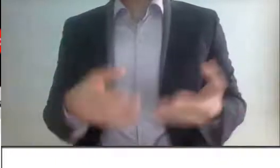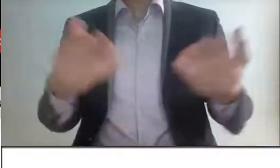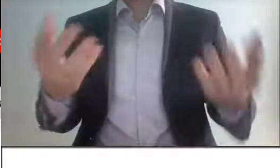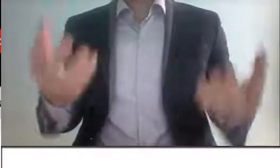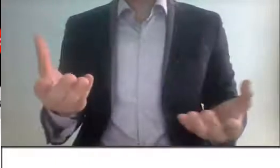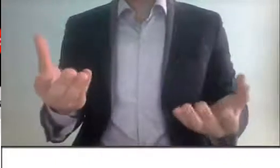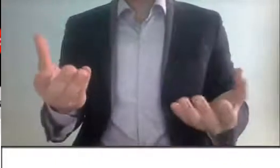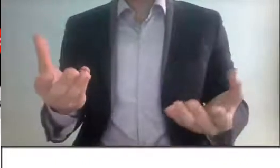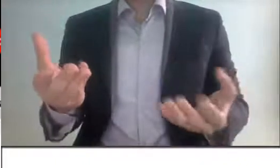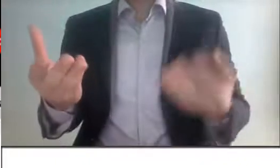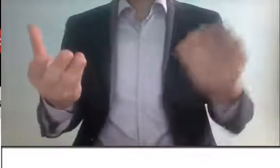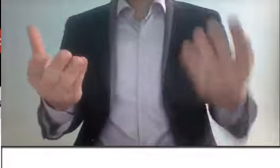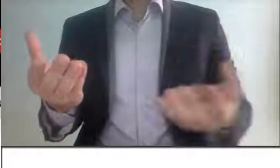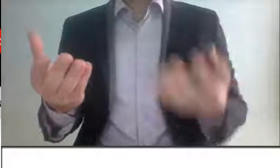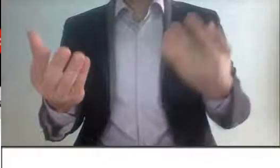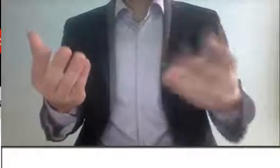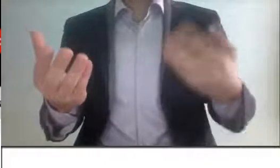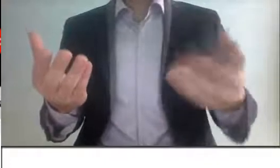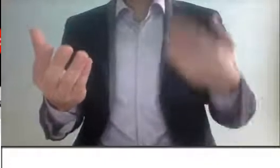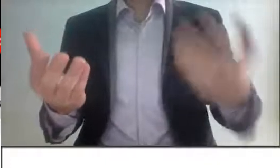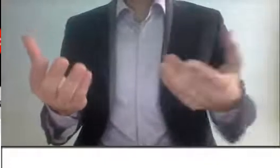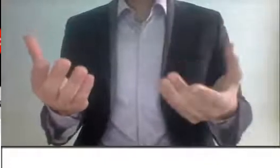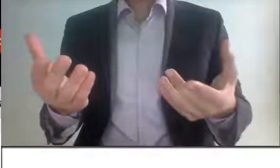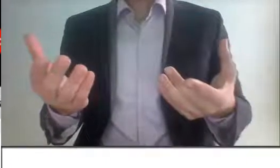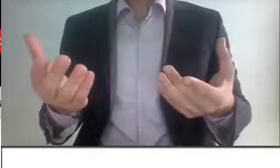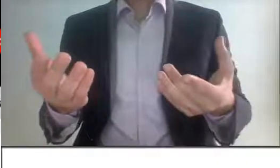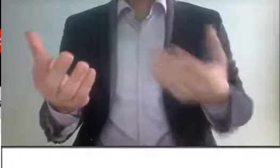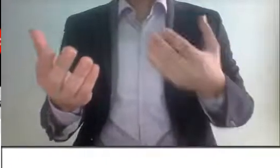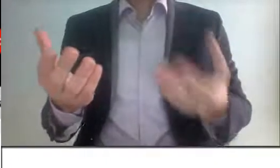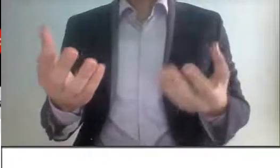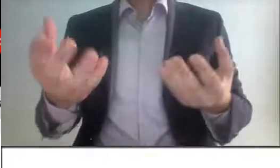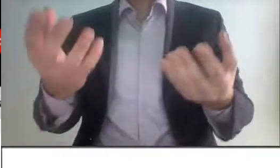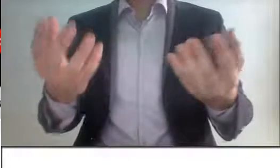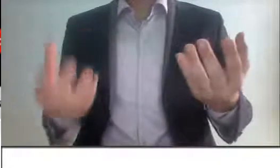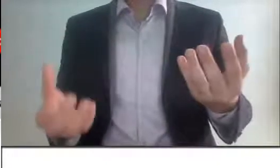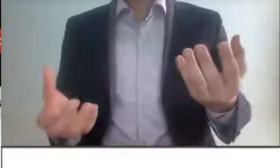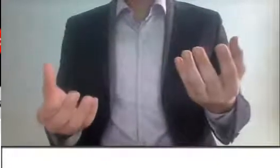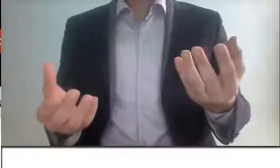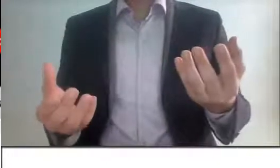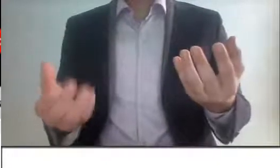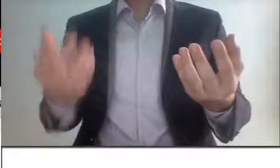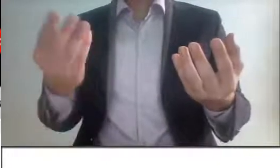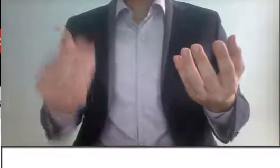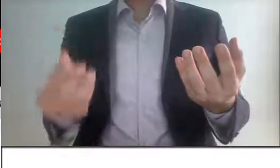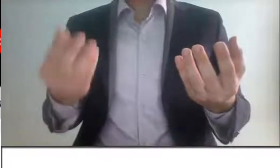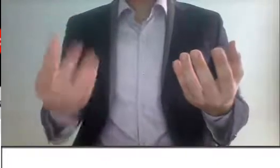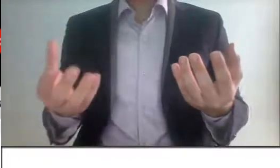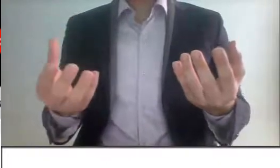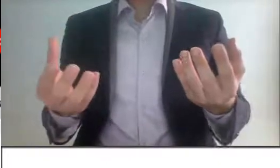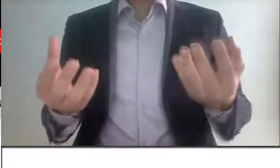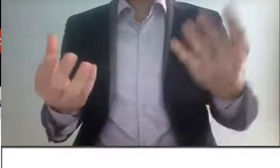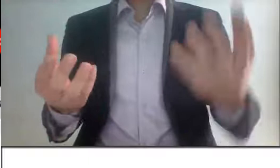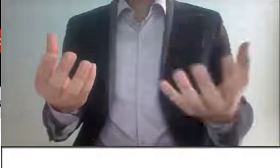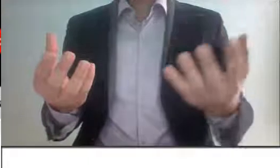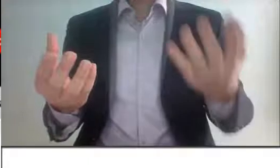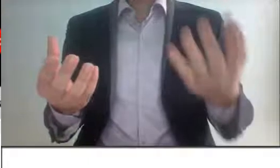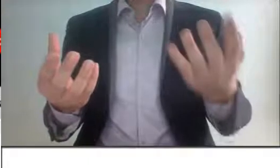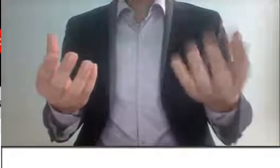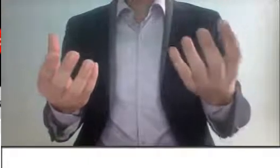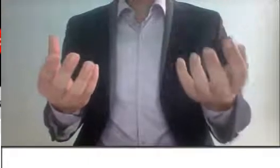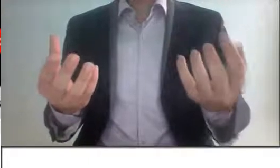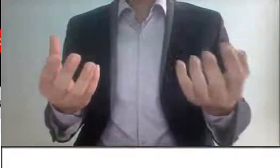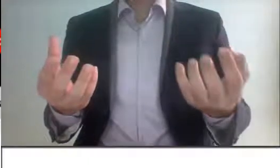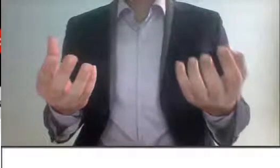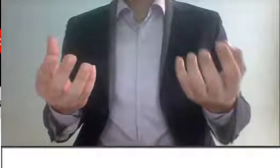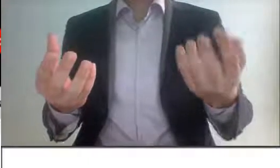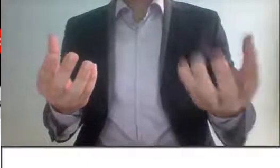Pues bueno, déjenme decirle que justamente en la producción de Tano no éramos autosuficientes ni mucho menos y sobre todo ni siquiera lo éramos